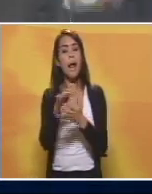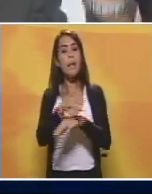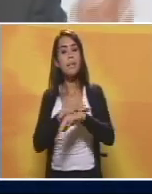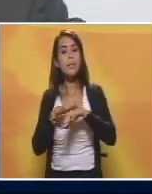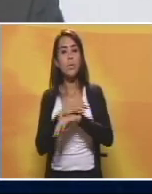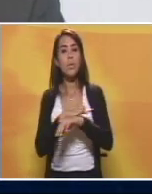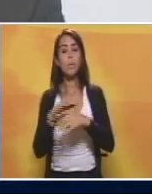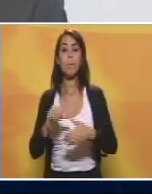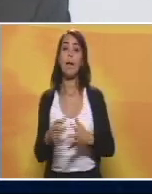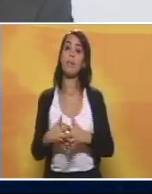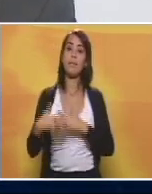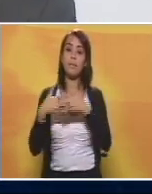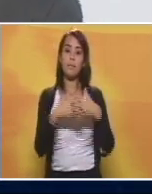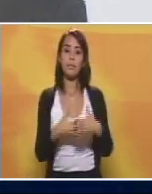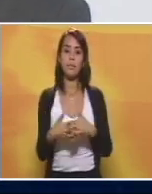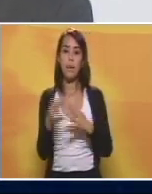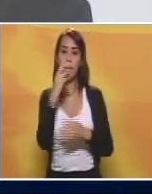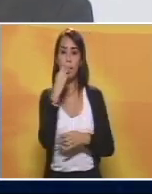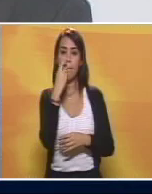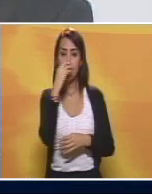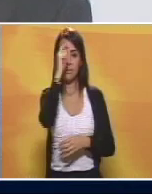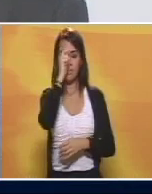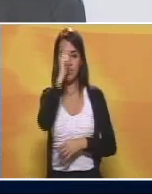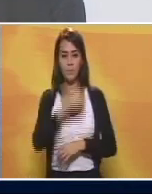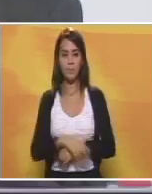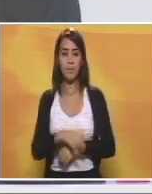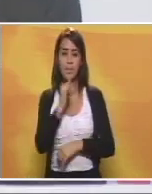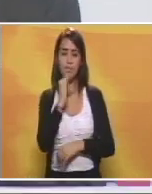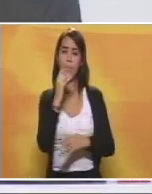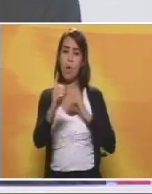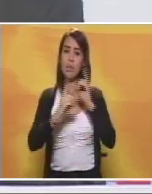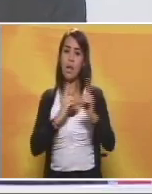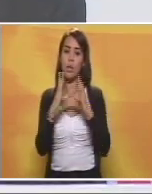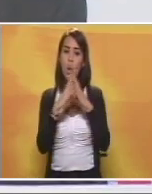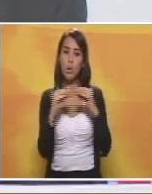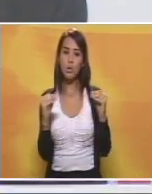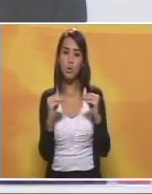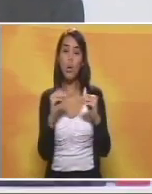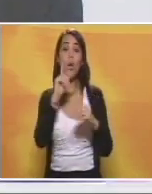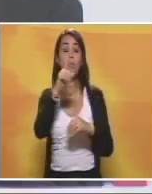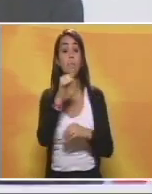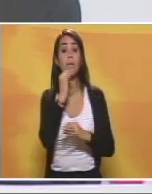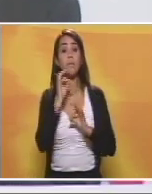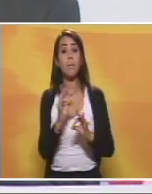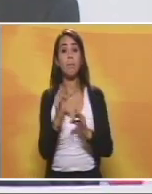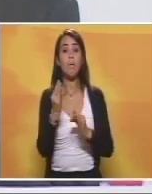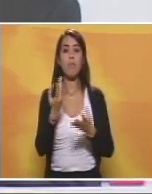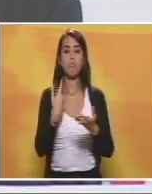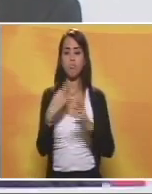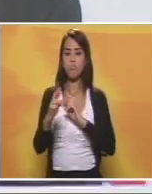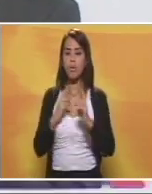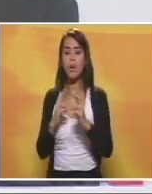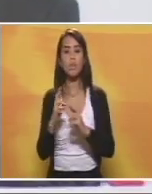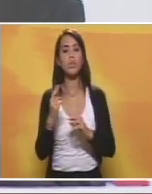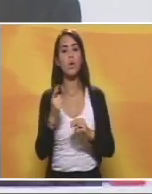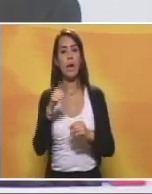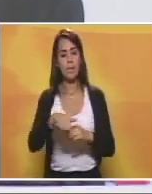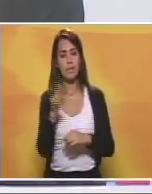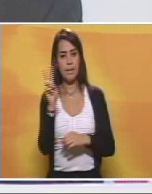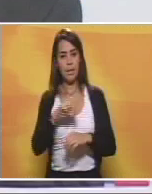por parte del señor guerra falcón anunció un diálogo con todos los sectores y también planteó la reconciliación nacional